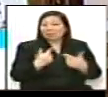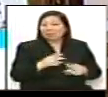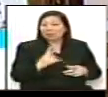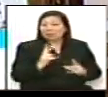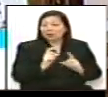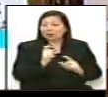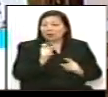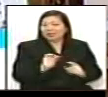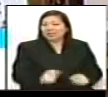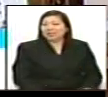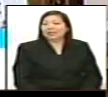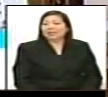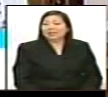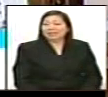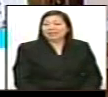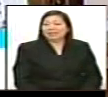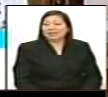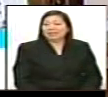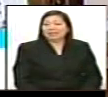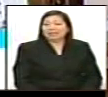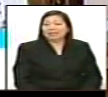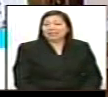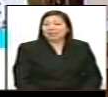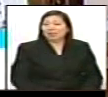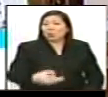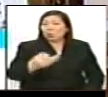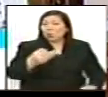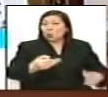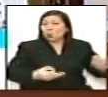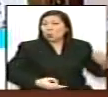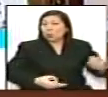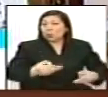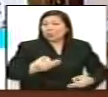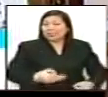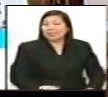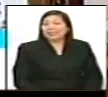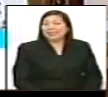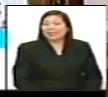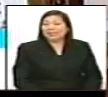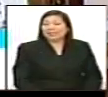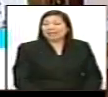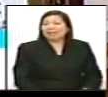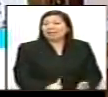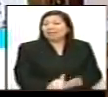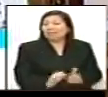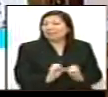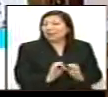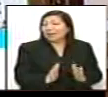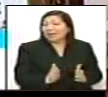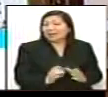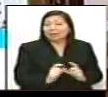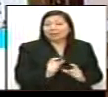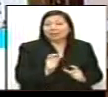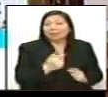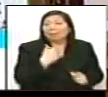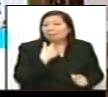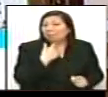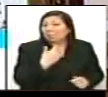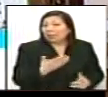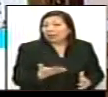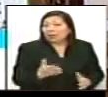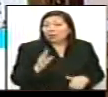a dos congresistas por el tema de sentencia en el Poder Judicial, y que, claro, pierde a los congresistas